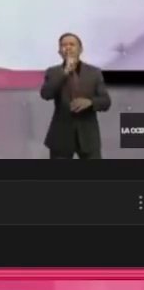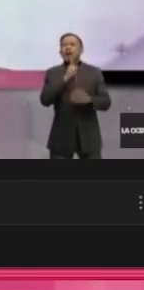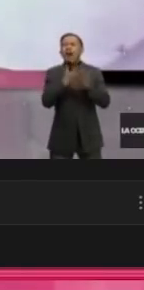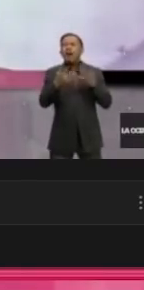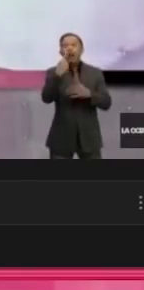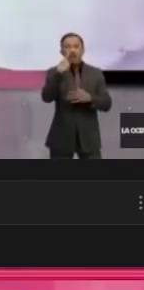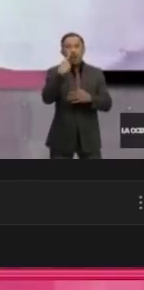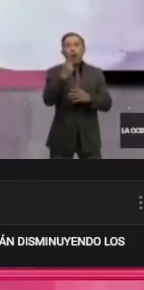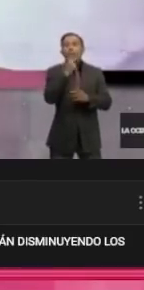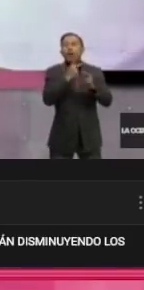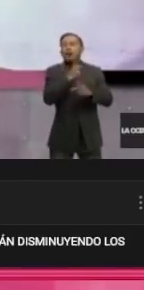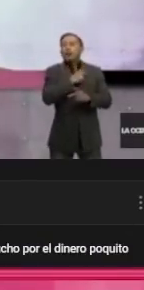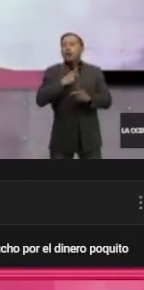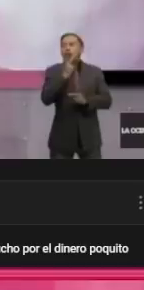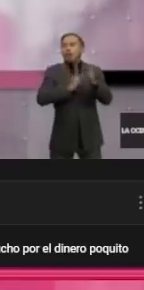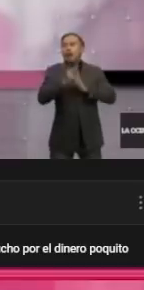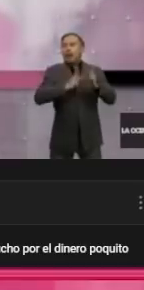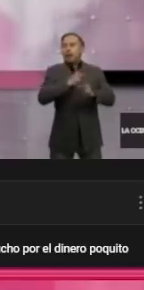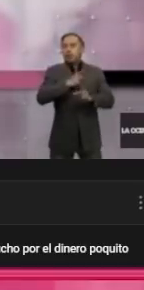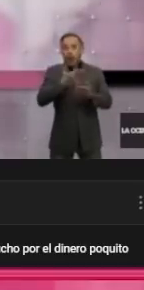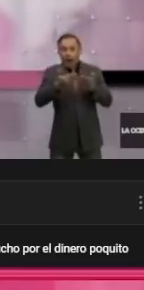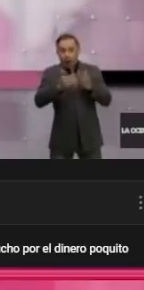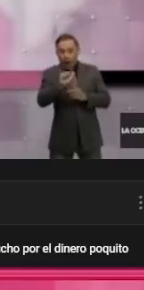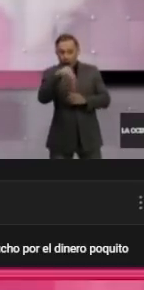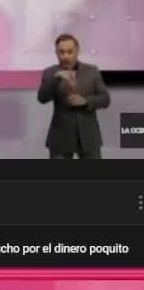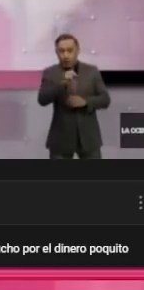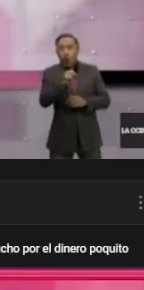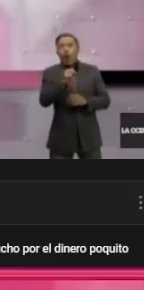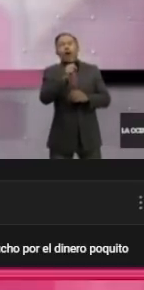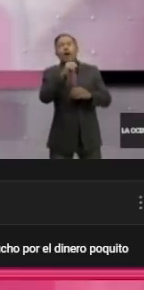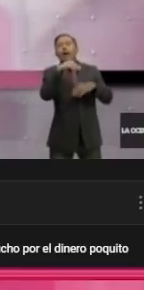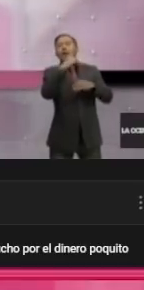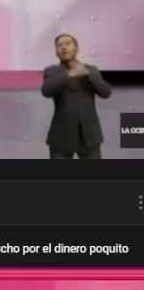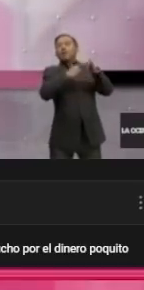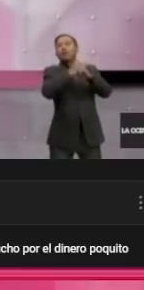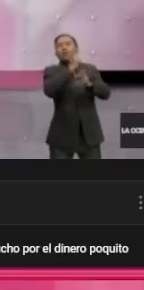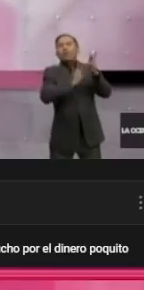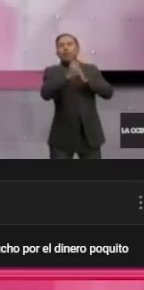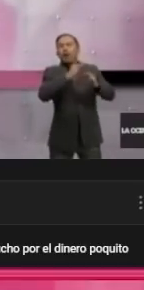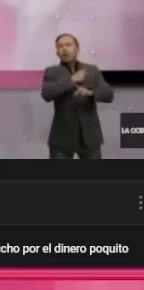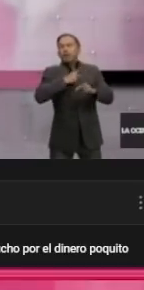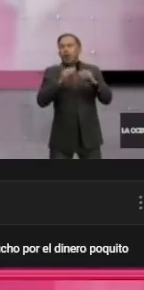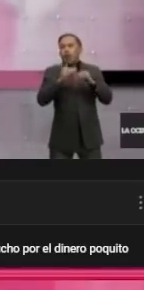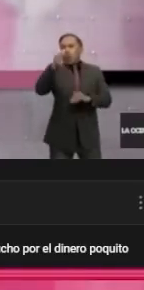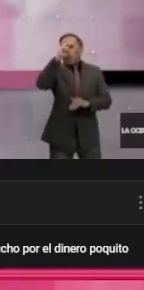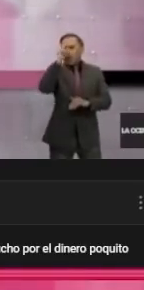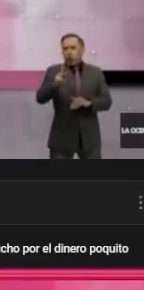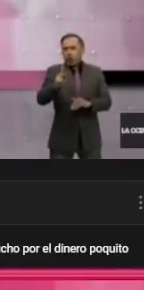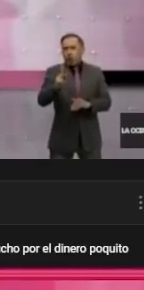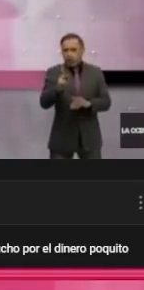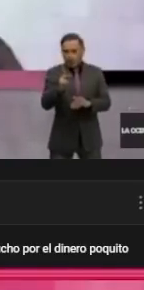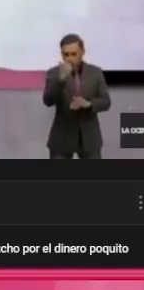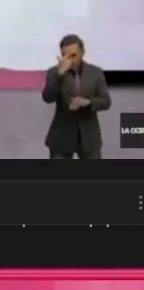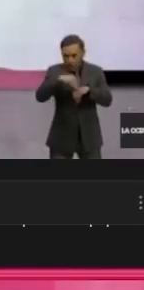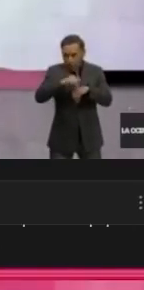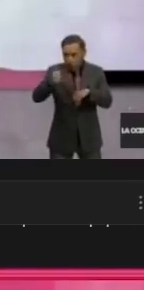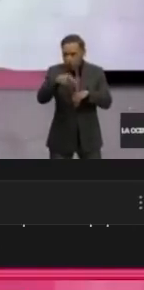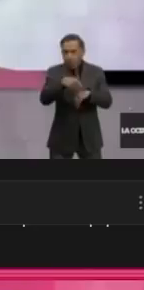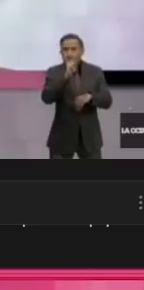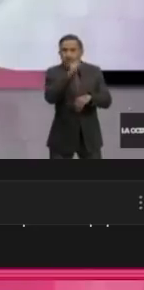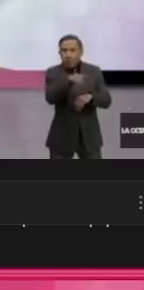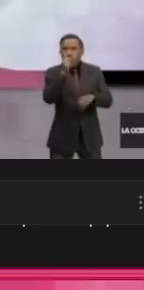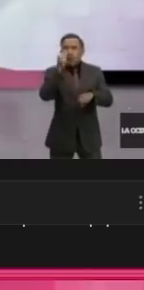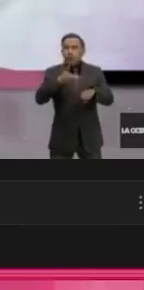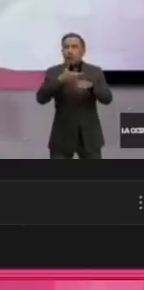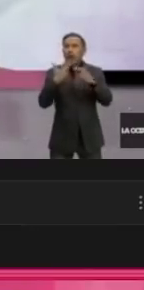deudas externas y vean ustedes cómo López ya superó en deuda externa. Ah, ¿con qué otros datos? No, son con los datos de la Secretaría de Hacienda. Y me voy a